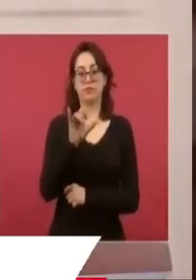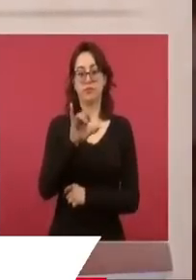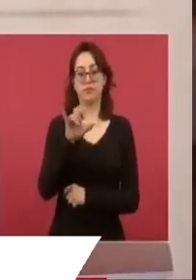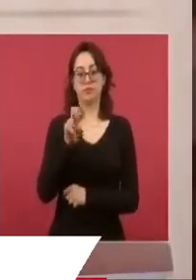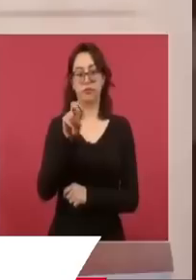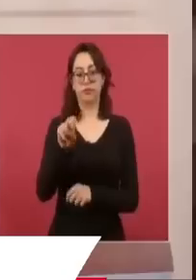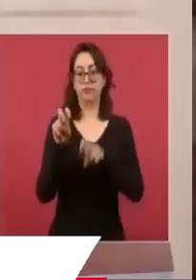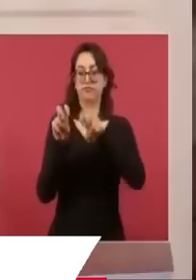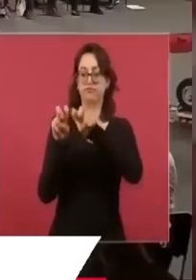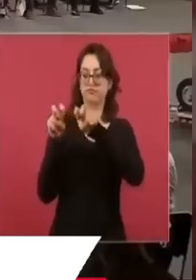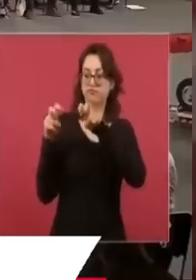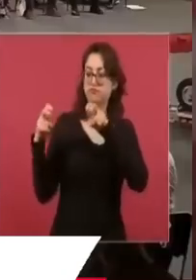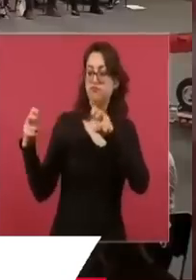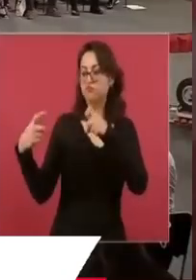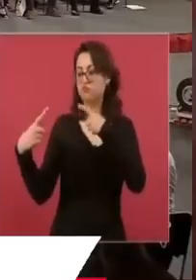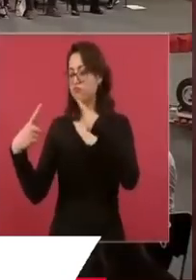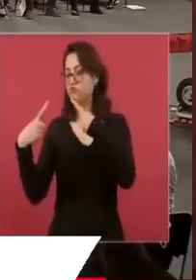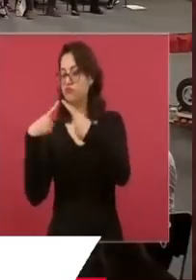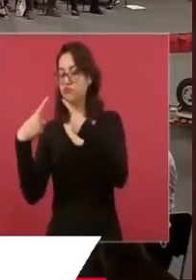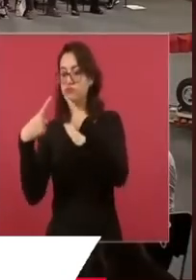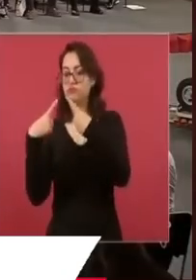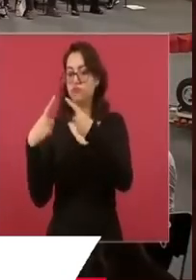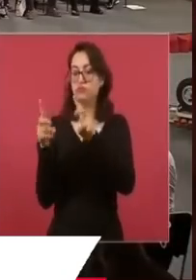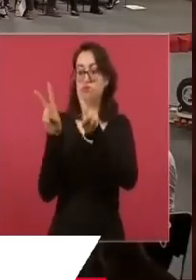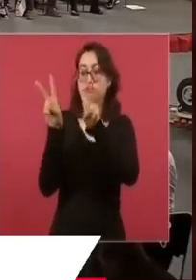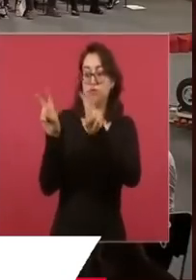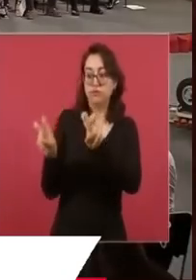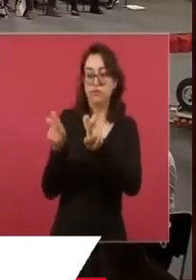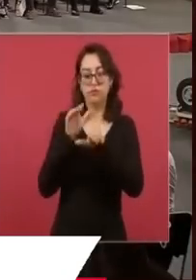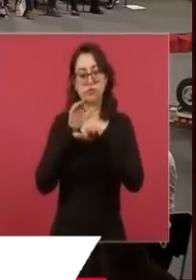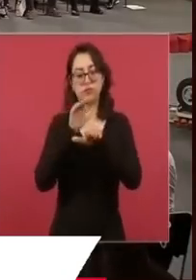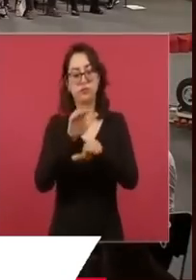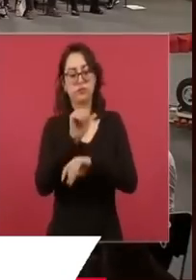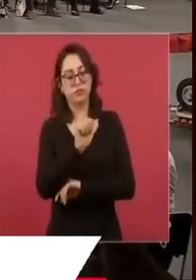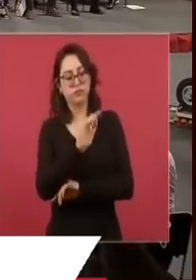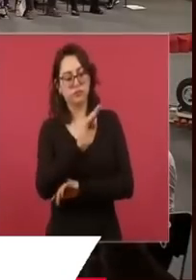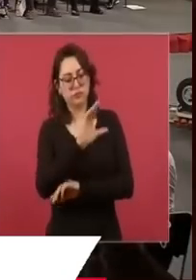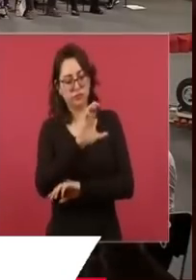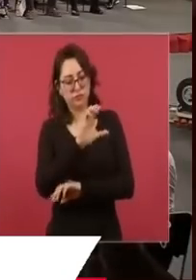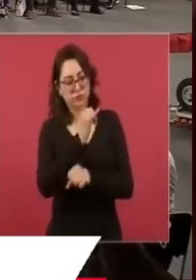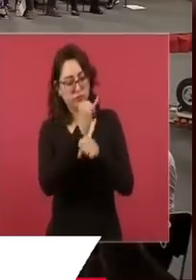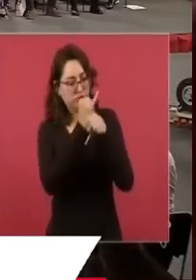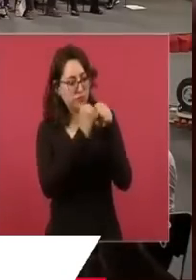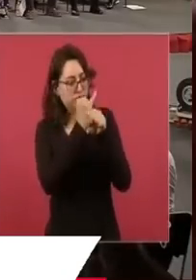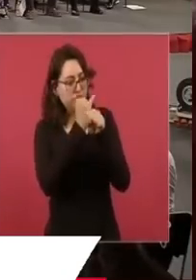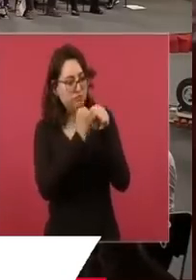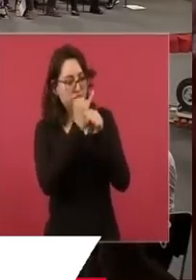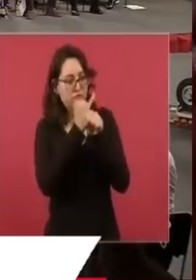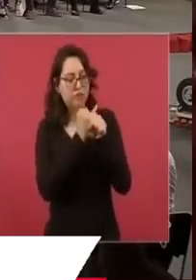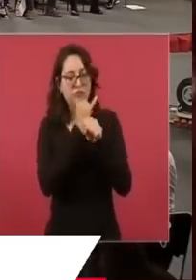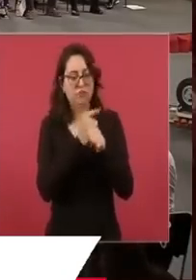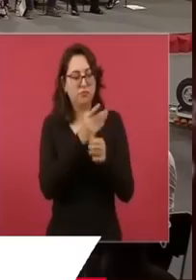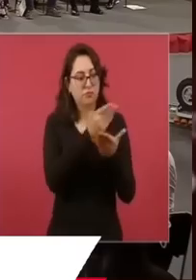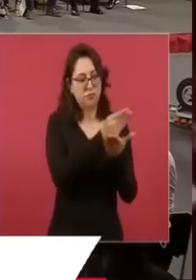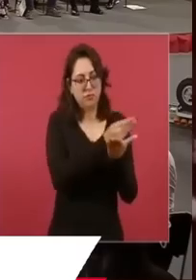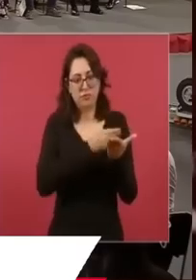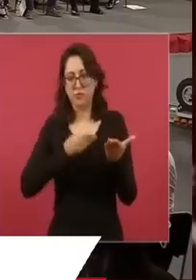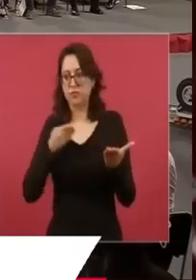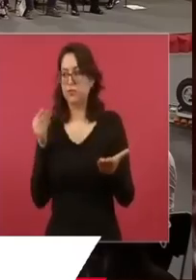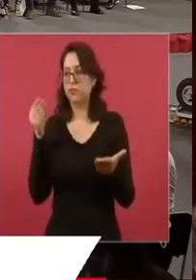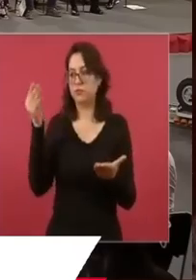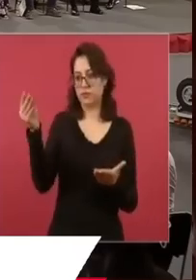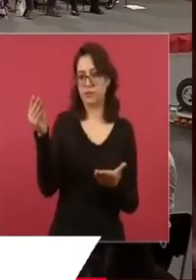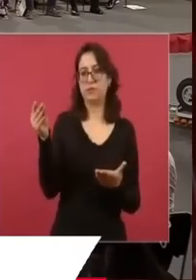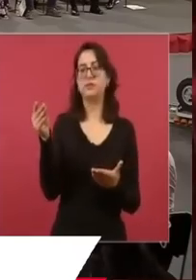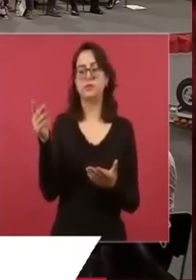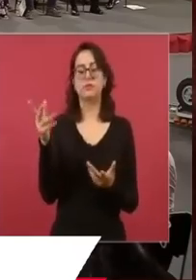y qué bueno qué bueno que estén abiertas estas investigaciones y ojalá también empiecen a alcanzar más arriba hay que